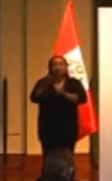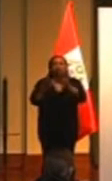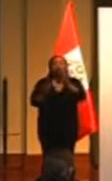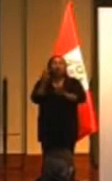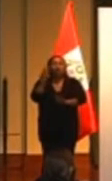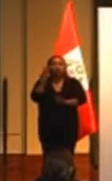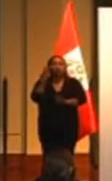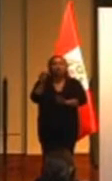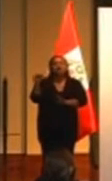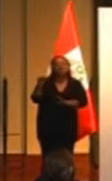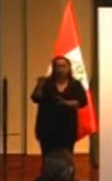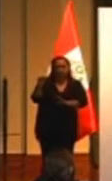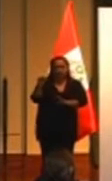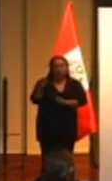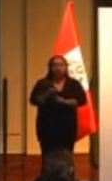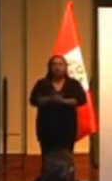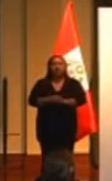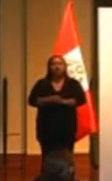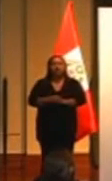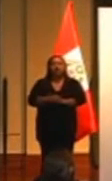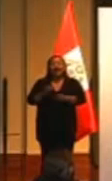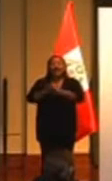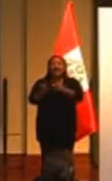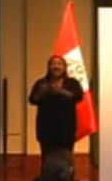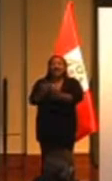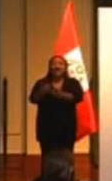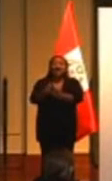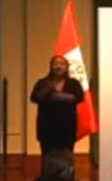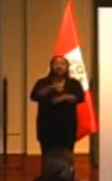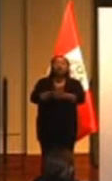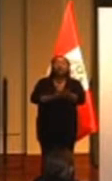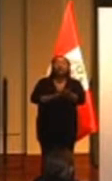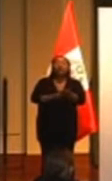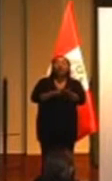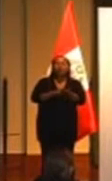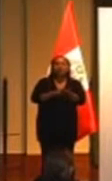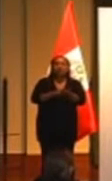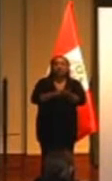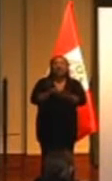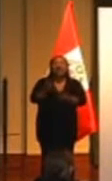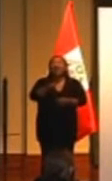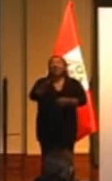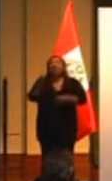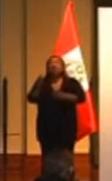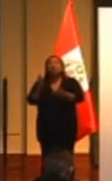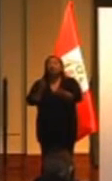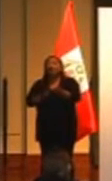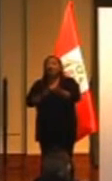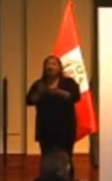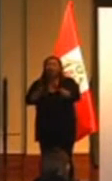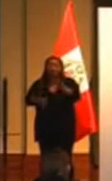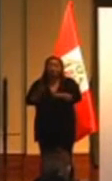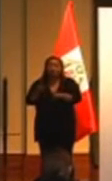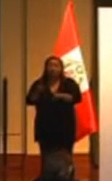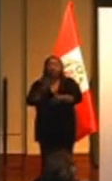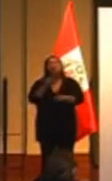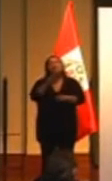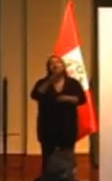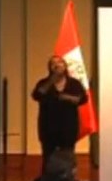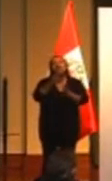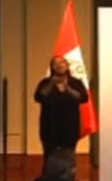119.753.212 soles de ingresos tributarios. Y de ingresos no tributarios, casi 20 millones